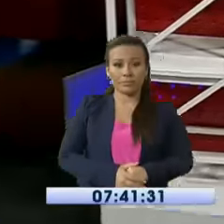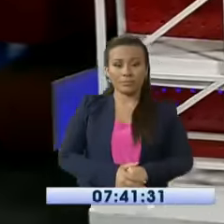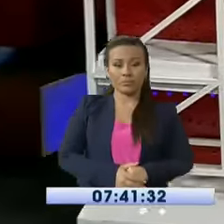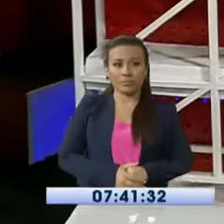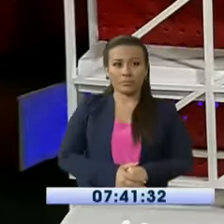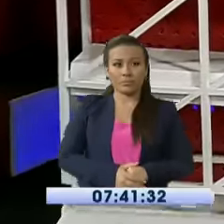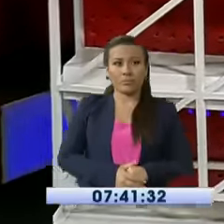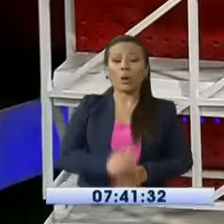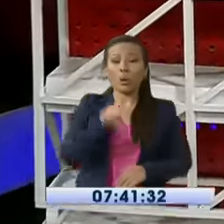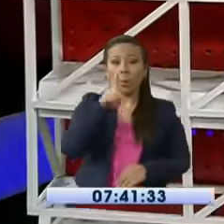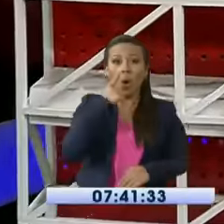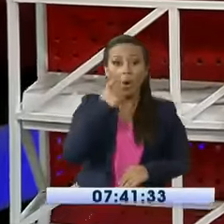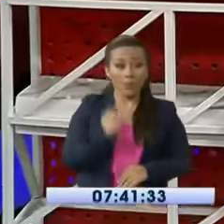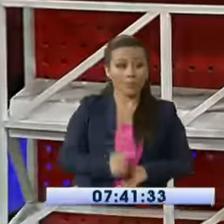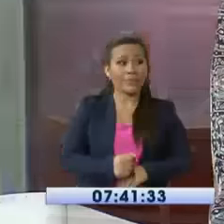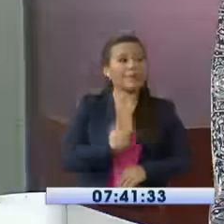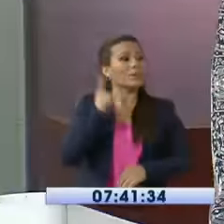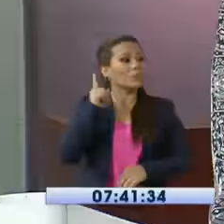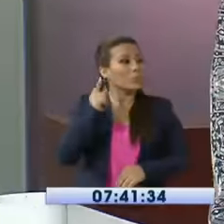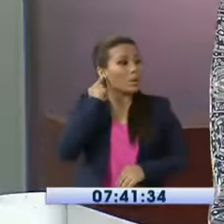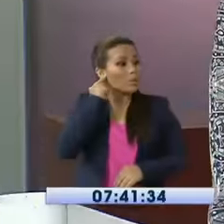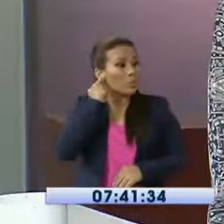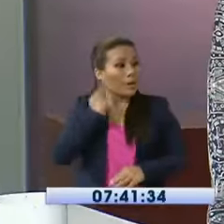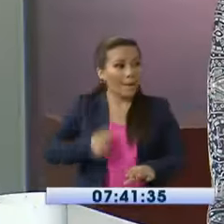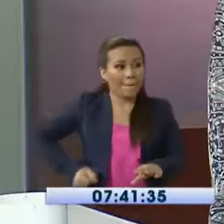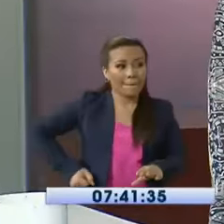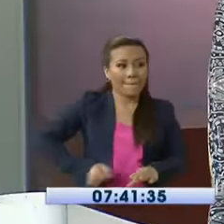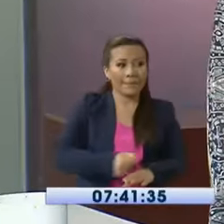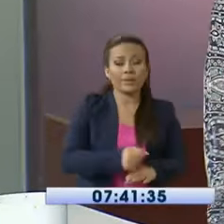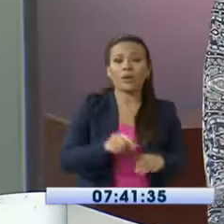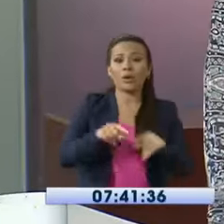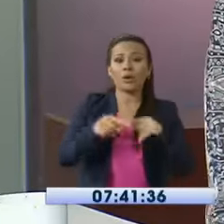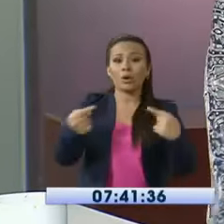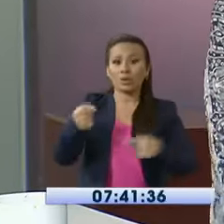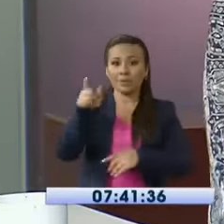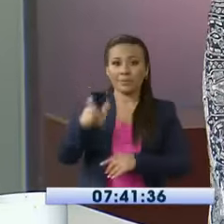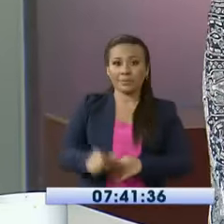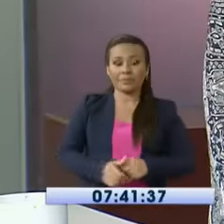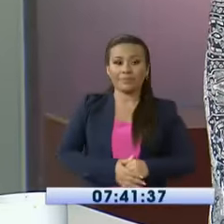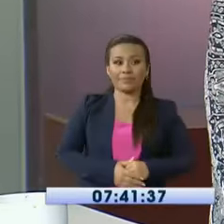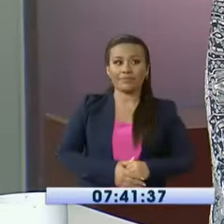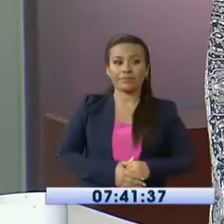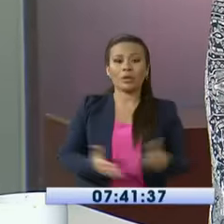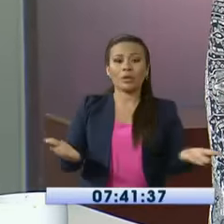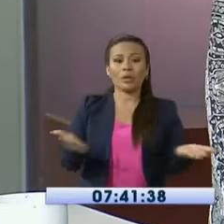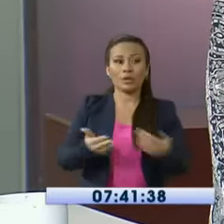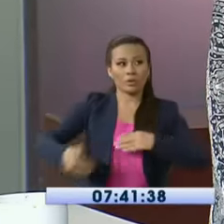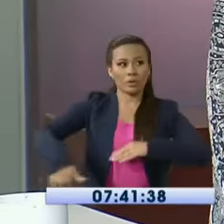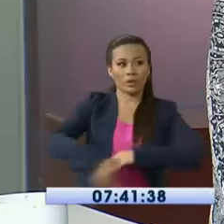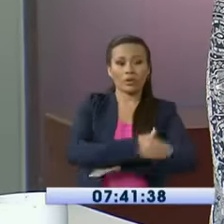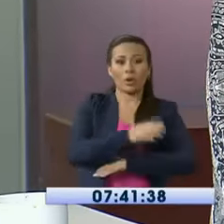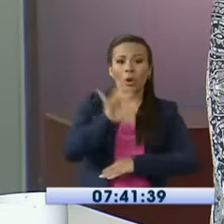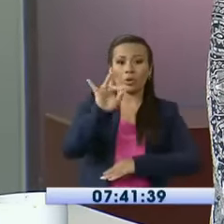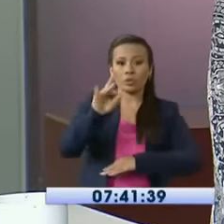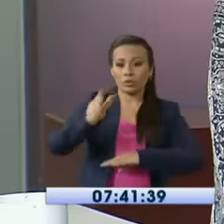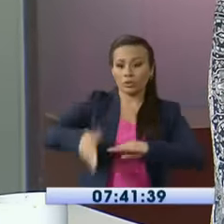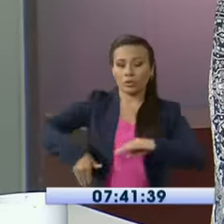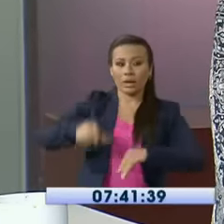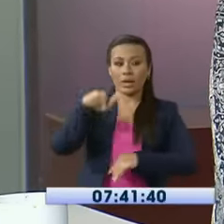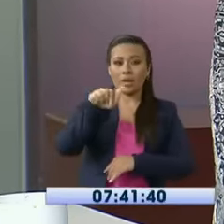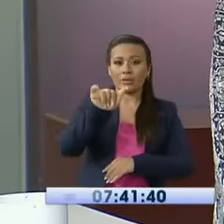Un hombre y una mujer son los autores del crimen en contra de un hombre que se suscitó en las calles Octava y Ayacucho, en el